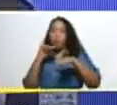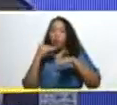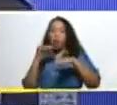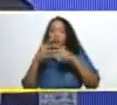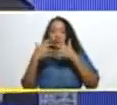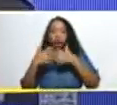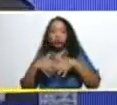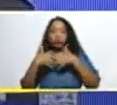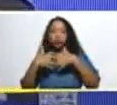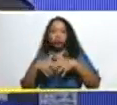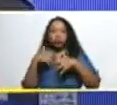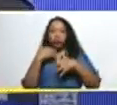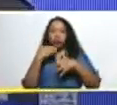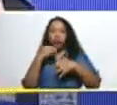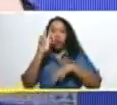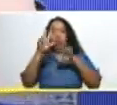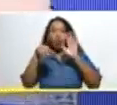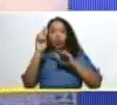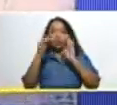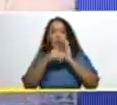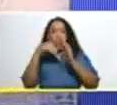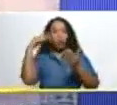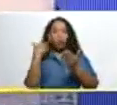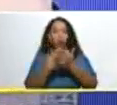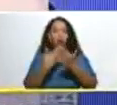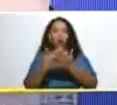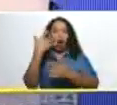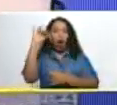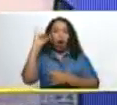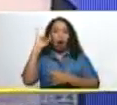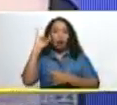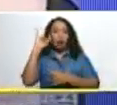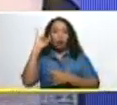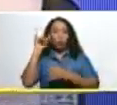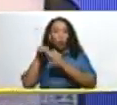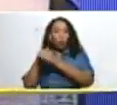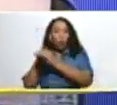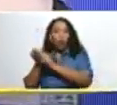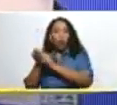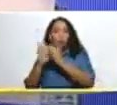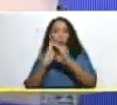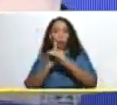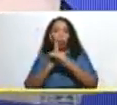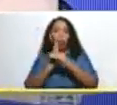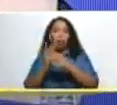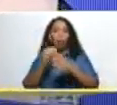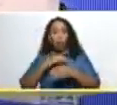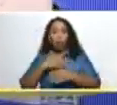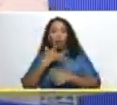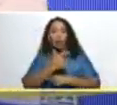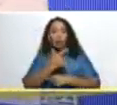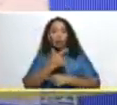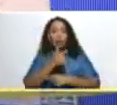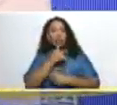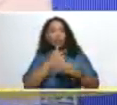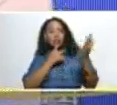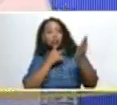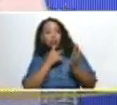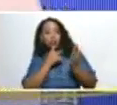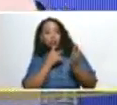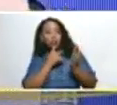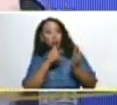analizaremos casi 12,000 pruebas que teníamos, 12,000 evidencias represadas para poderle decir a quien venga,